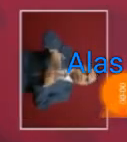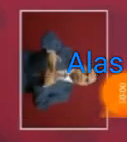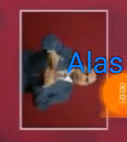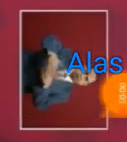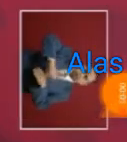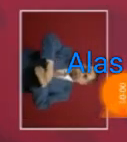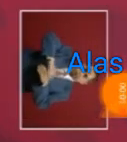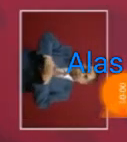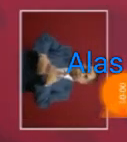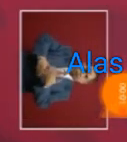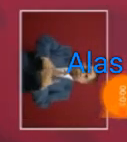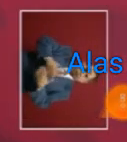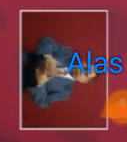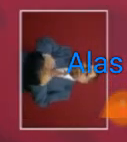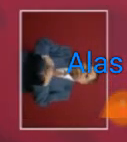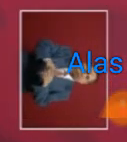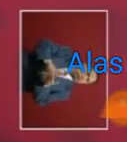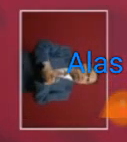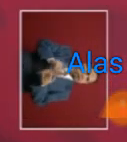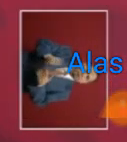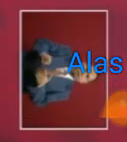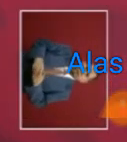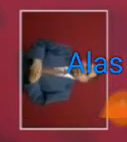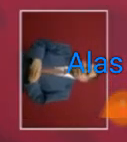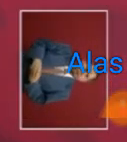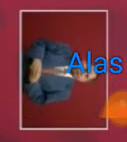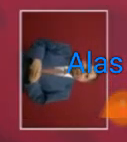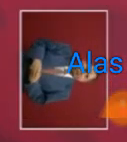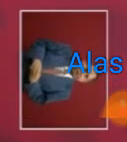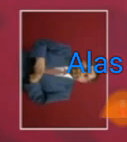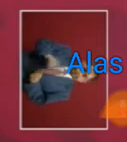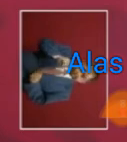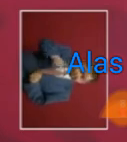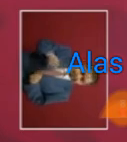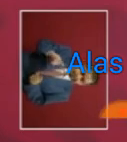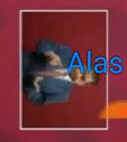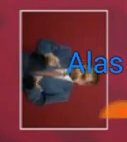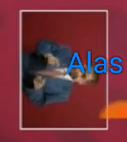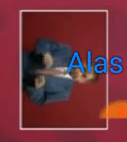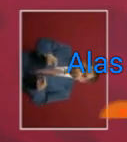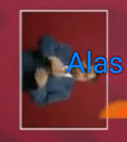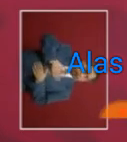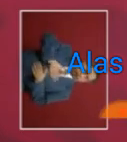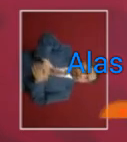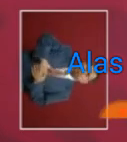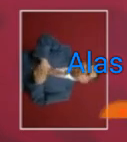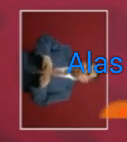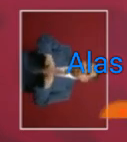Más en la impartición de justicia.